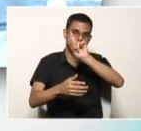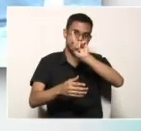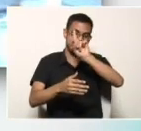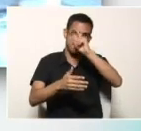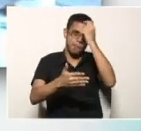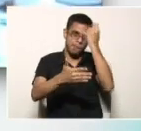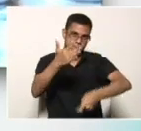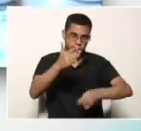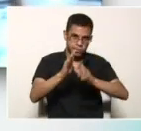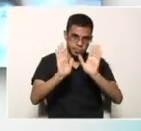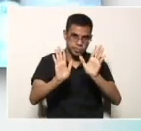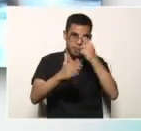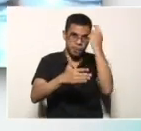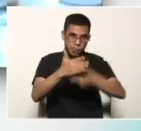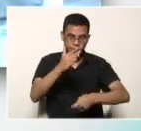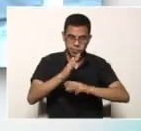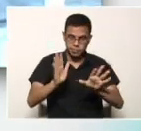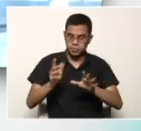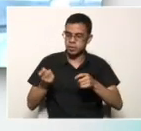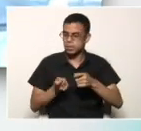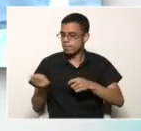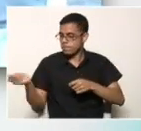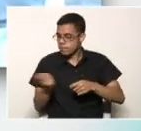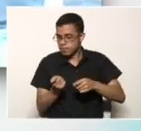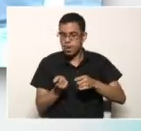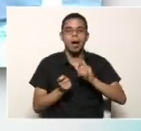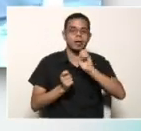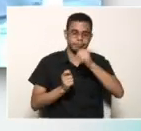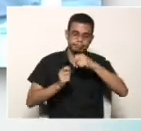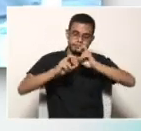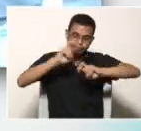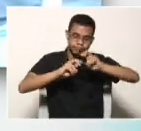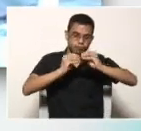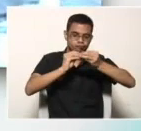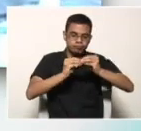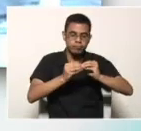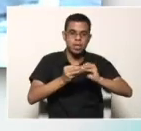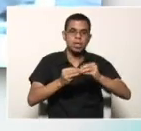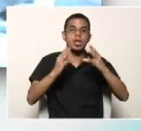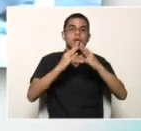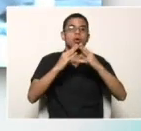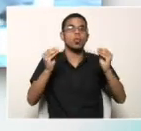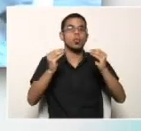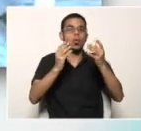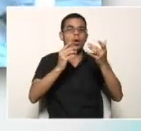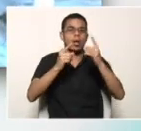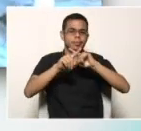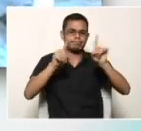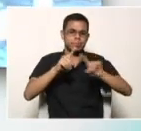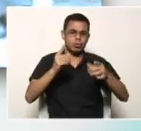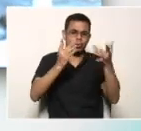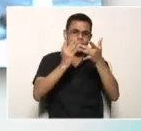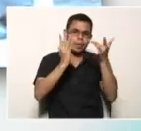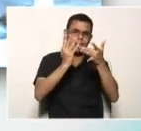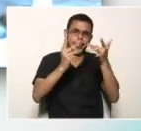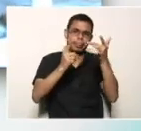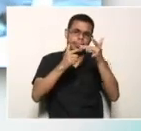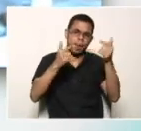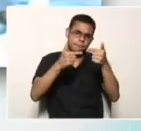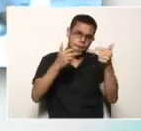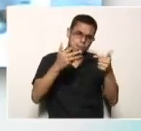las herramientas adecuadas, no debo usar herramientas que no sean para ello. Y si voy a utilizar adhesivo, recuerden, no vamos a